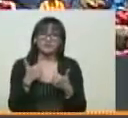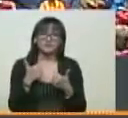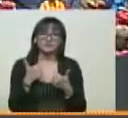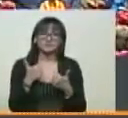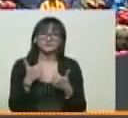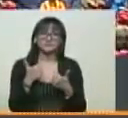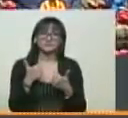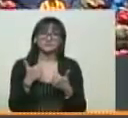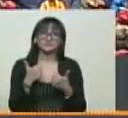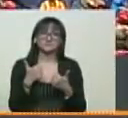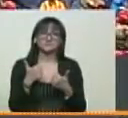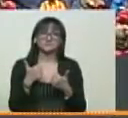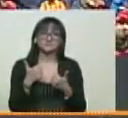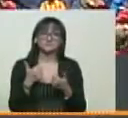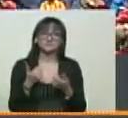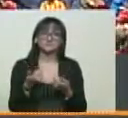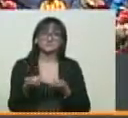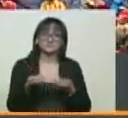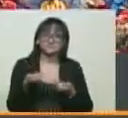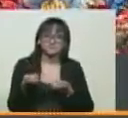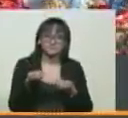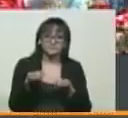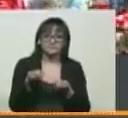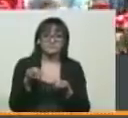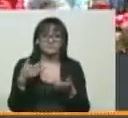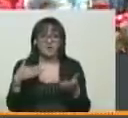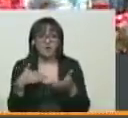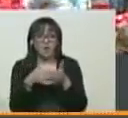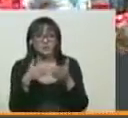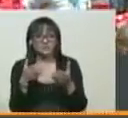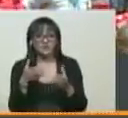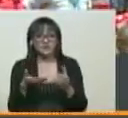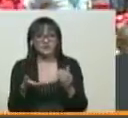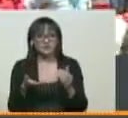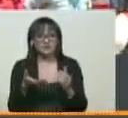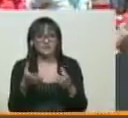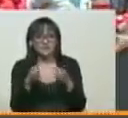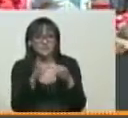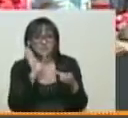garantizar atacar las mafias también de la gasolina.